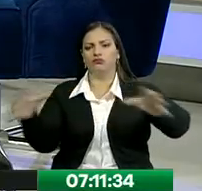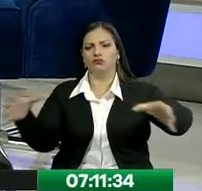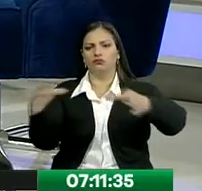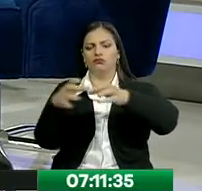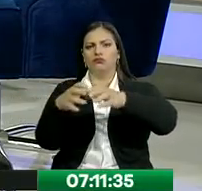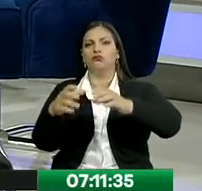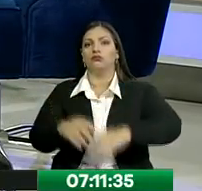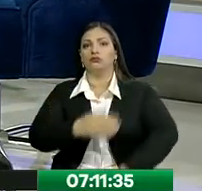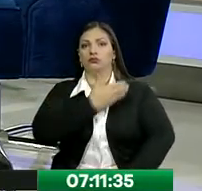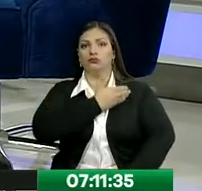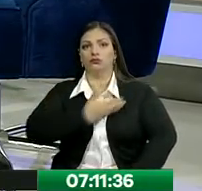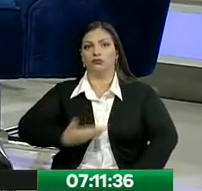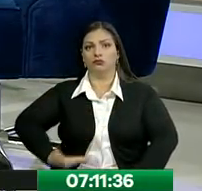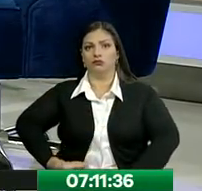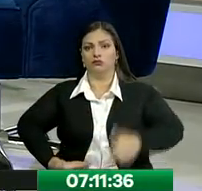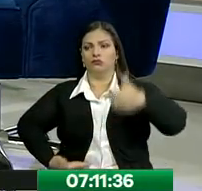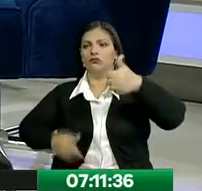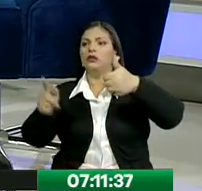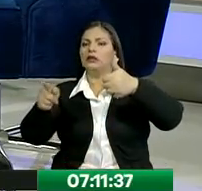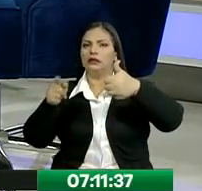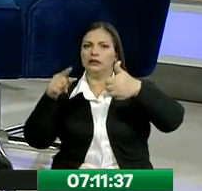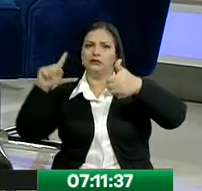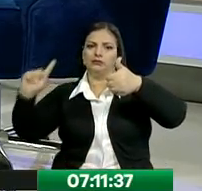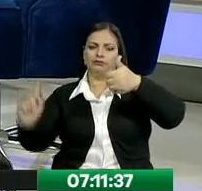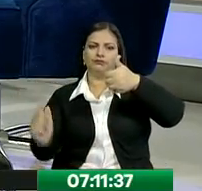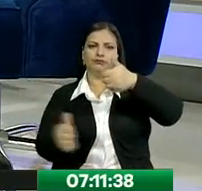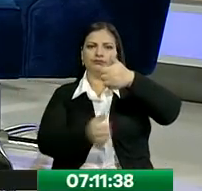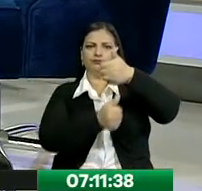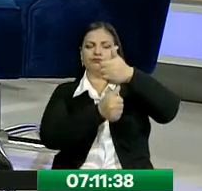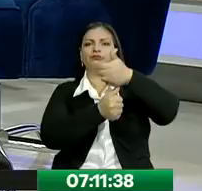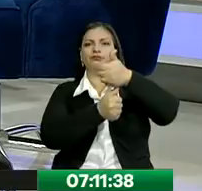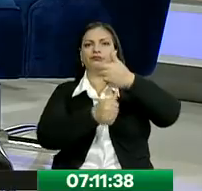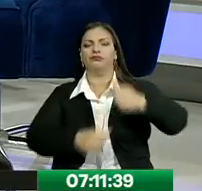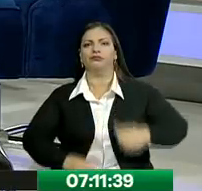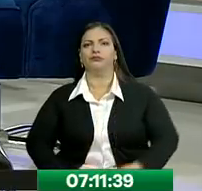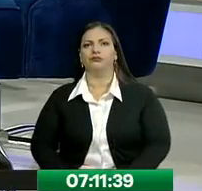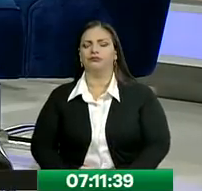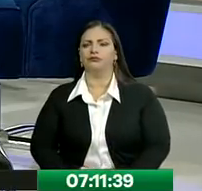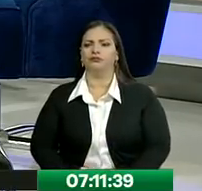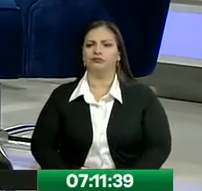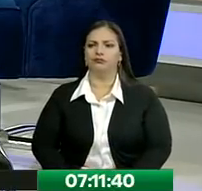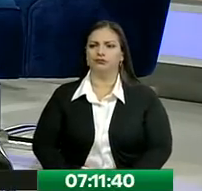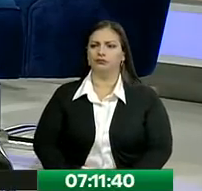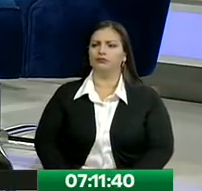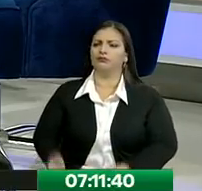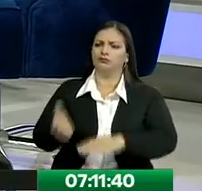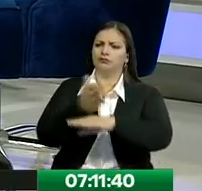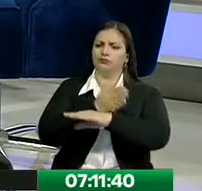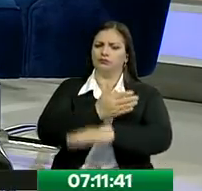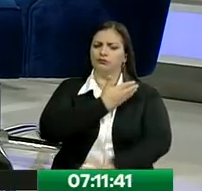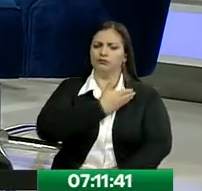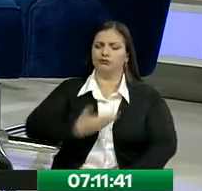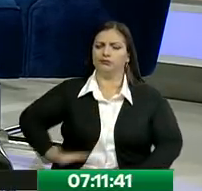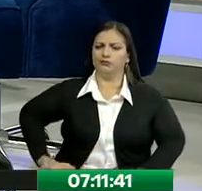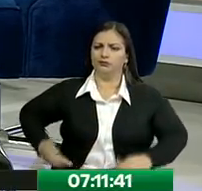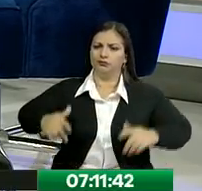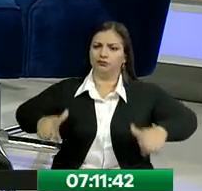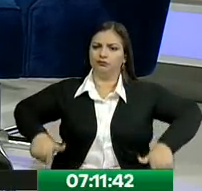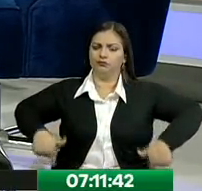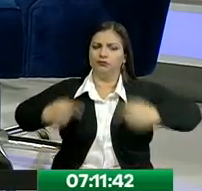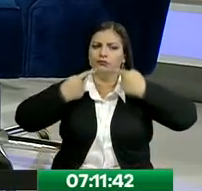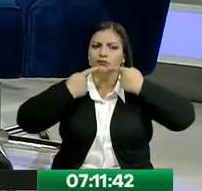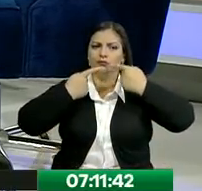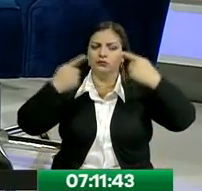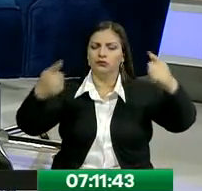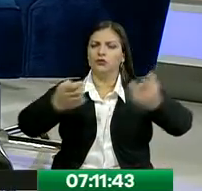que usted se representa y se pertenece, los anuncios del presidente Lenín Moreno en materia de reducción del tamaño del Estado y